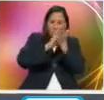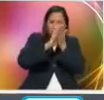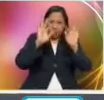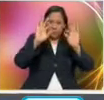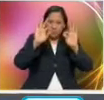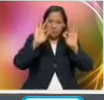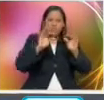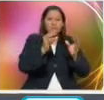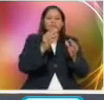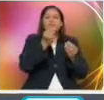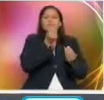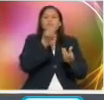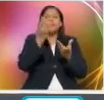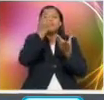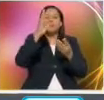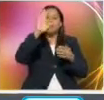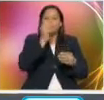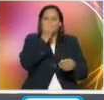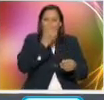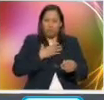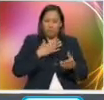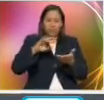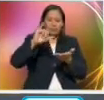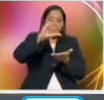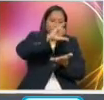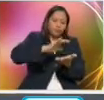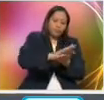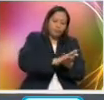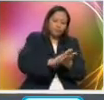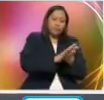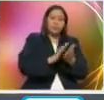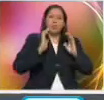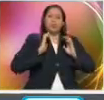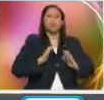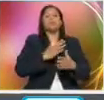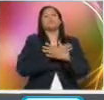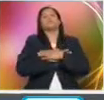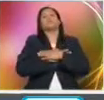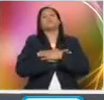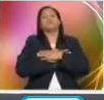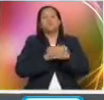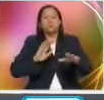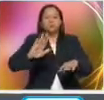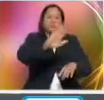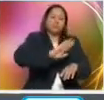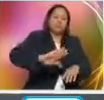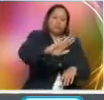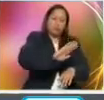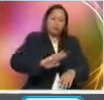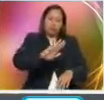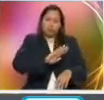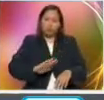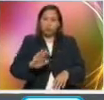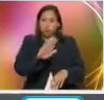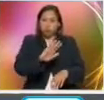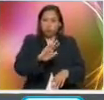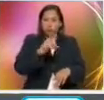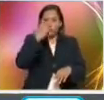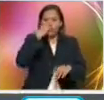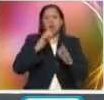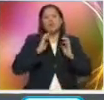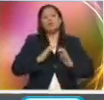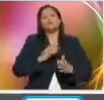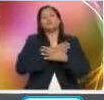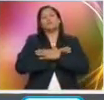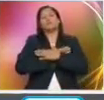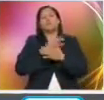resina olorosa. Que es como incienso se utiliza. Exactamente, y entonces se supone que en los actos fúnebres eran elementos para embalsamar